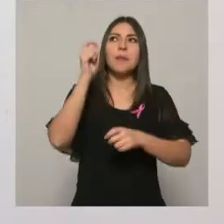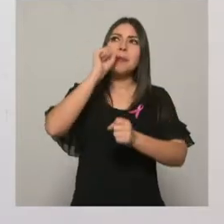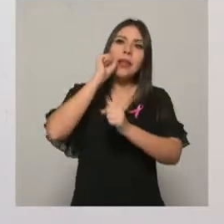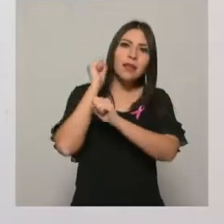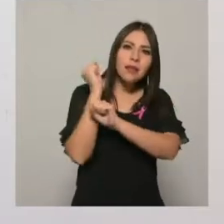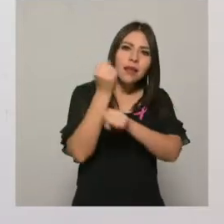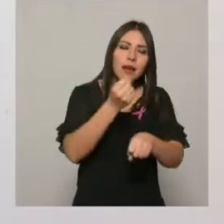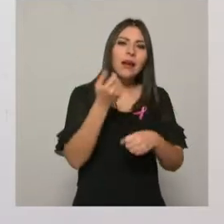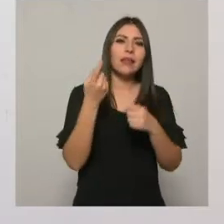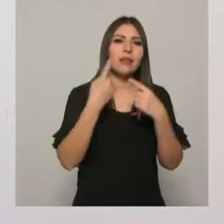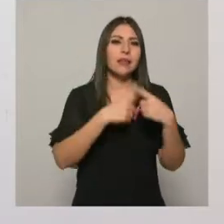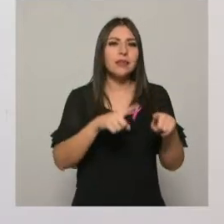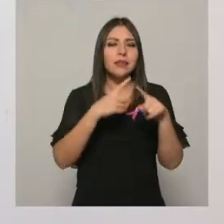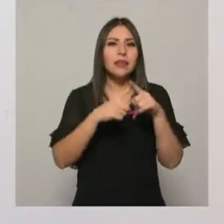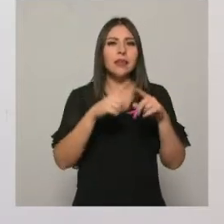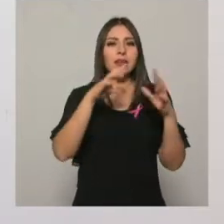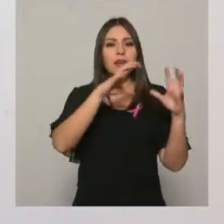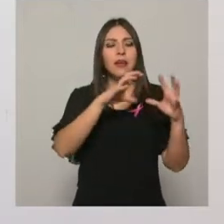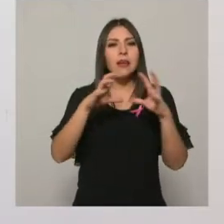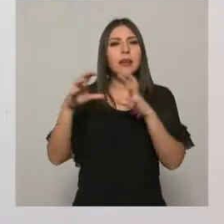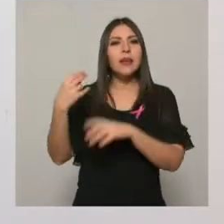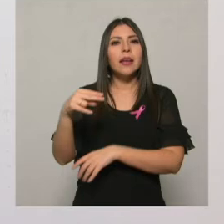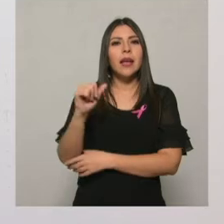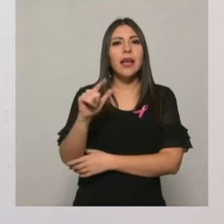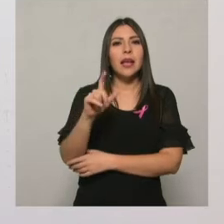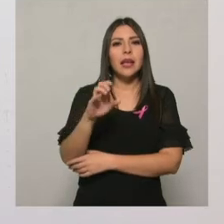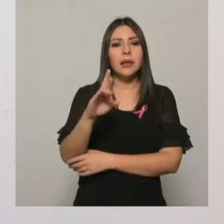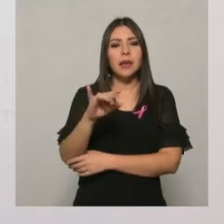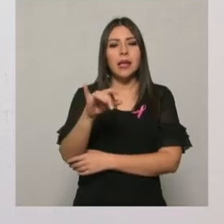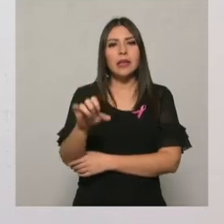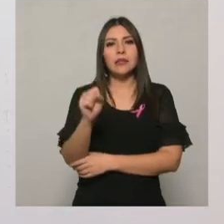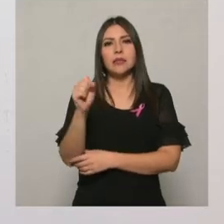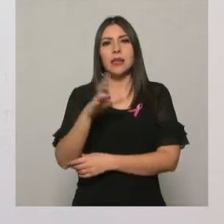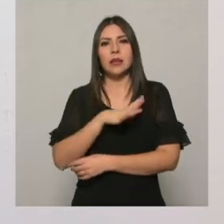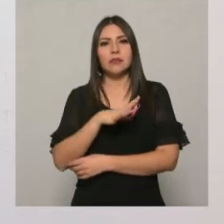ha generado también una gran cantidad de expresiones